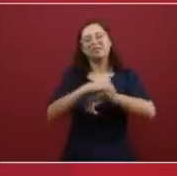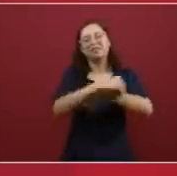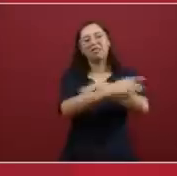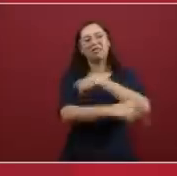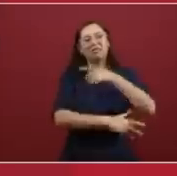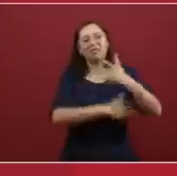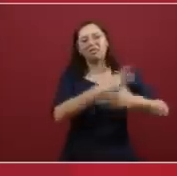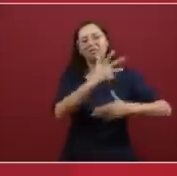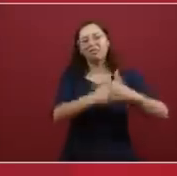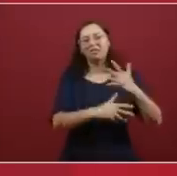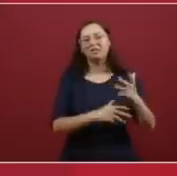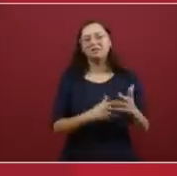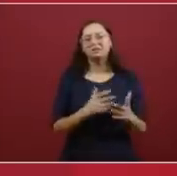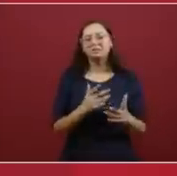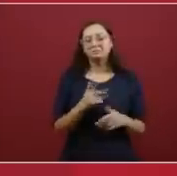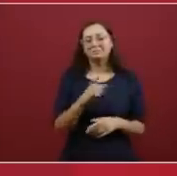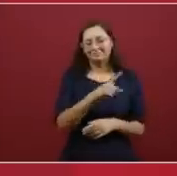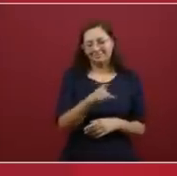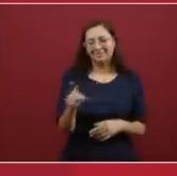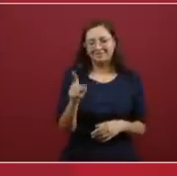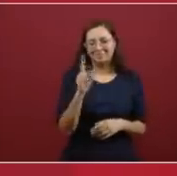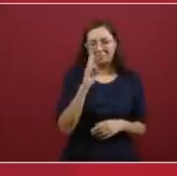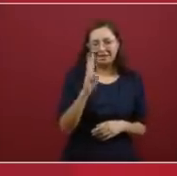cómo están